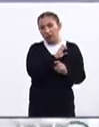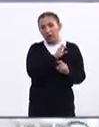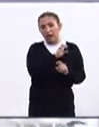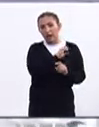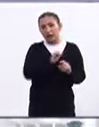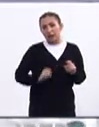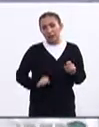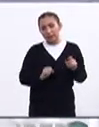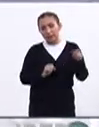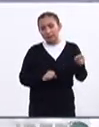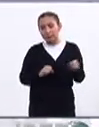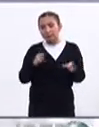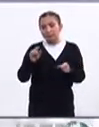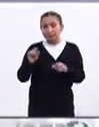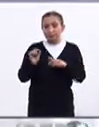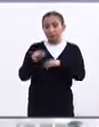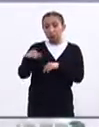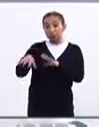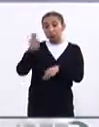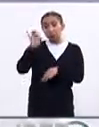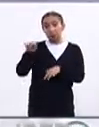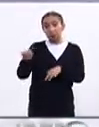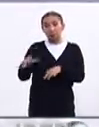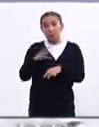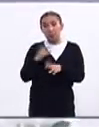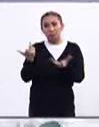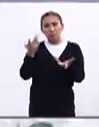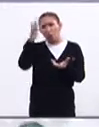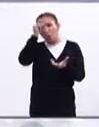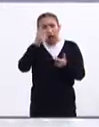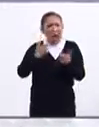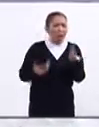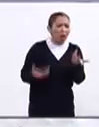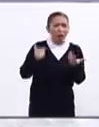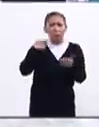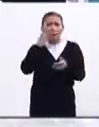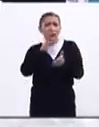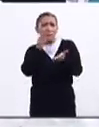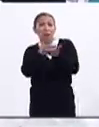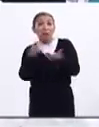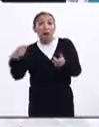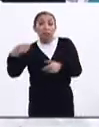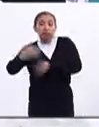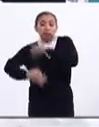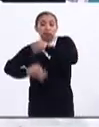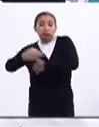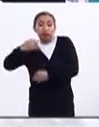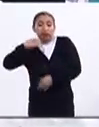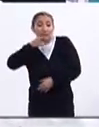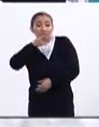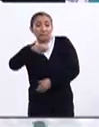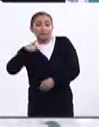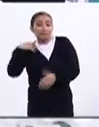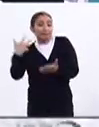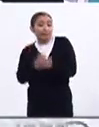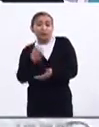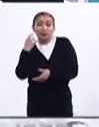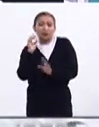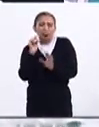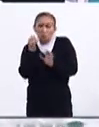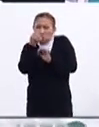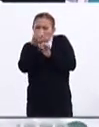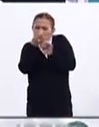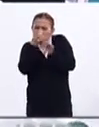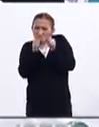salvadoreño. Y bueno, hubo inconformidades, se presentaron pruebas, pero el tribunal señaló que la victoria, aunque